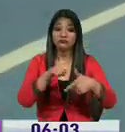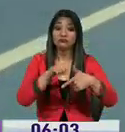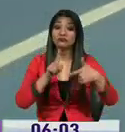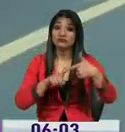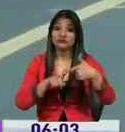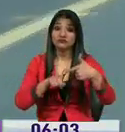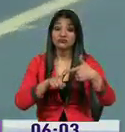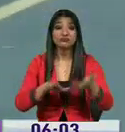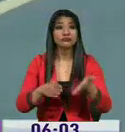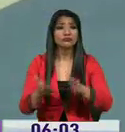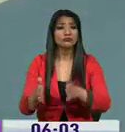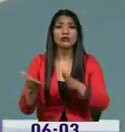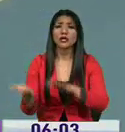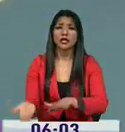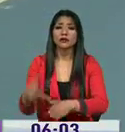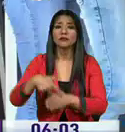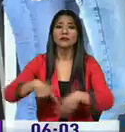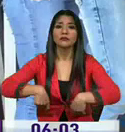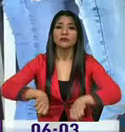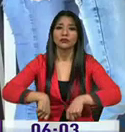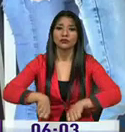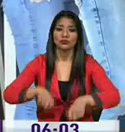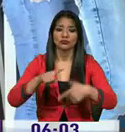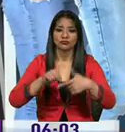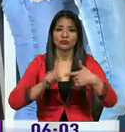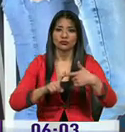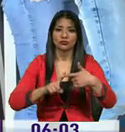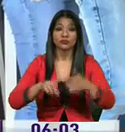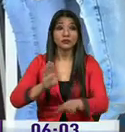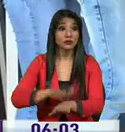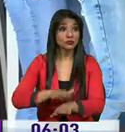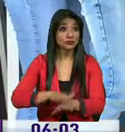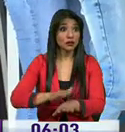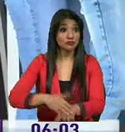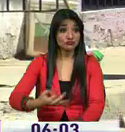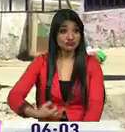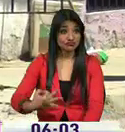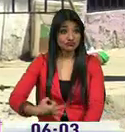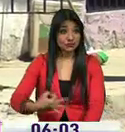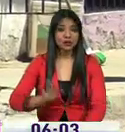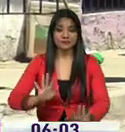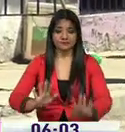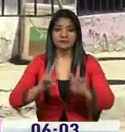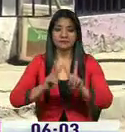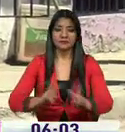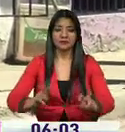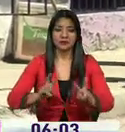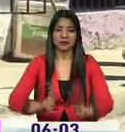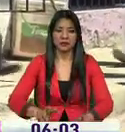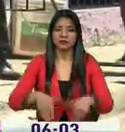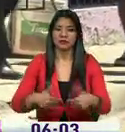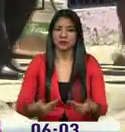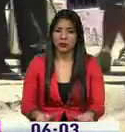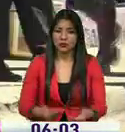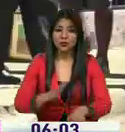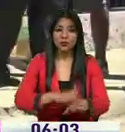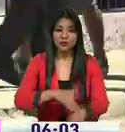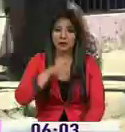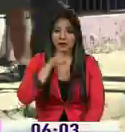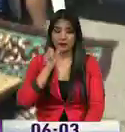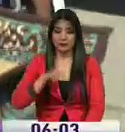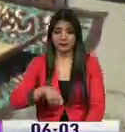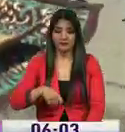las víctimas se movilizaban en motocicletas. Las causas de estos accidentes están siendo investigados para determinar